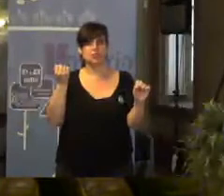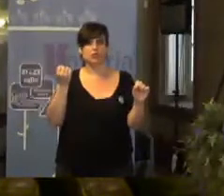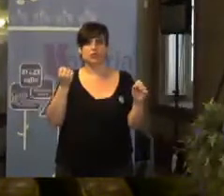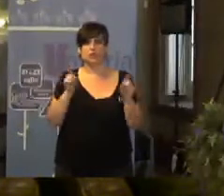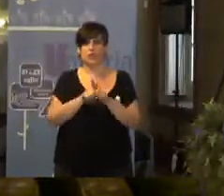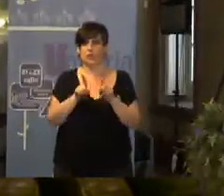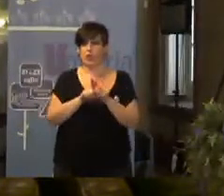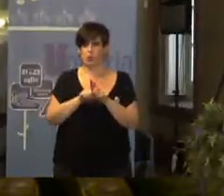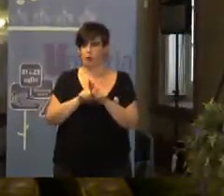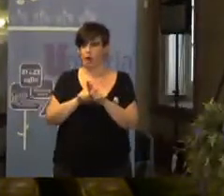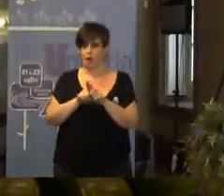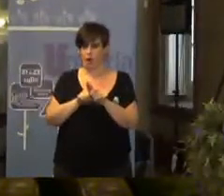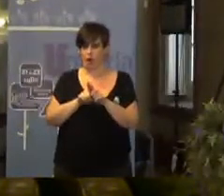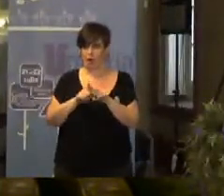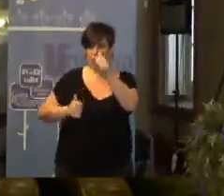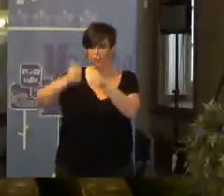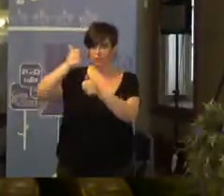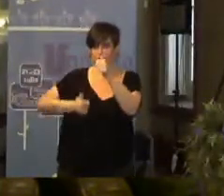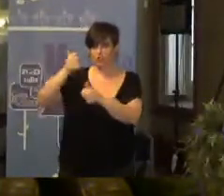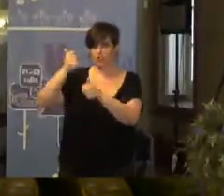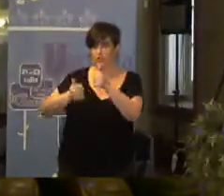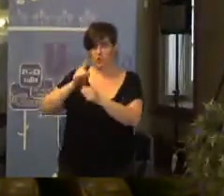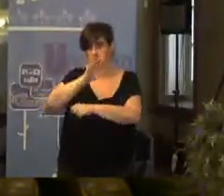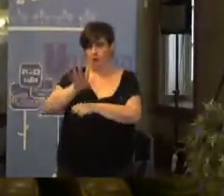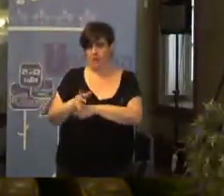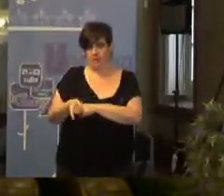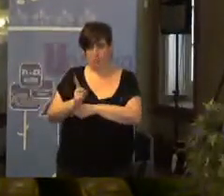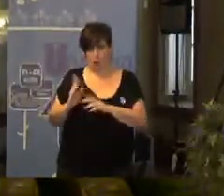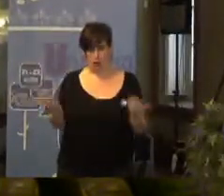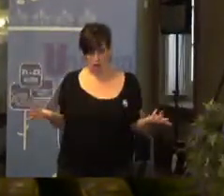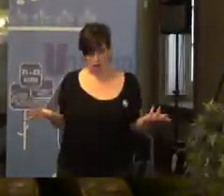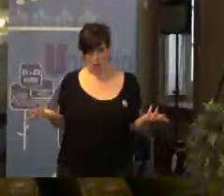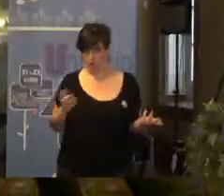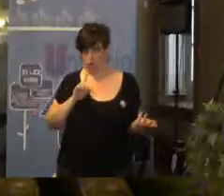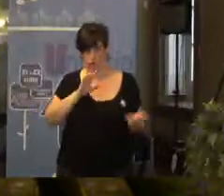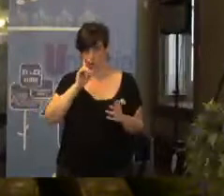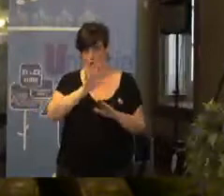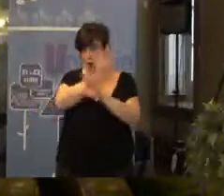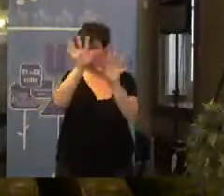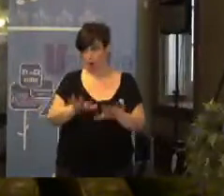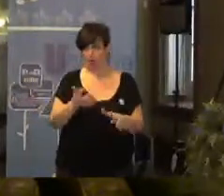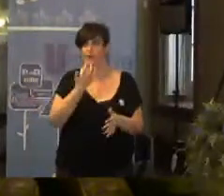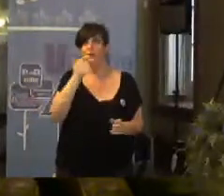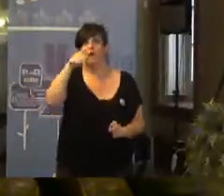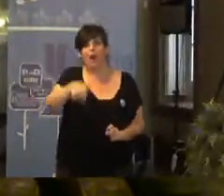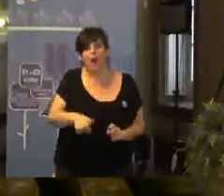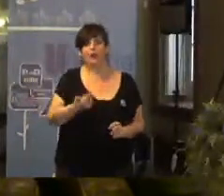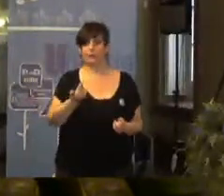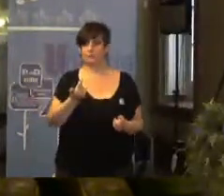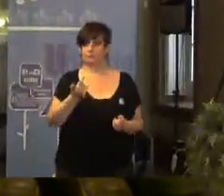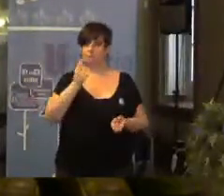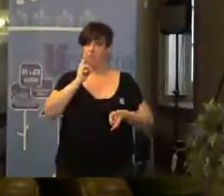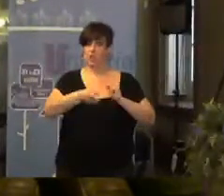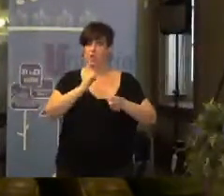de poder que se comportan os todopirolos. Entón, é horrible, o sea, que a política galega estea dominada por homes,